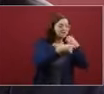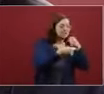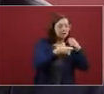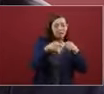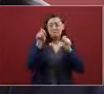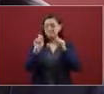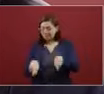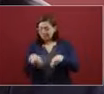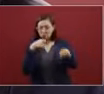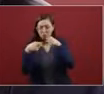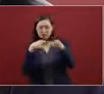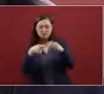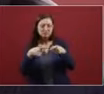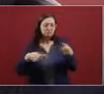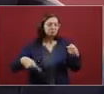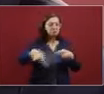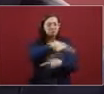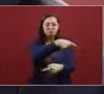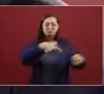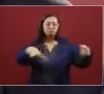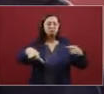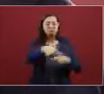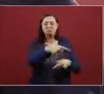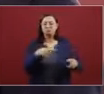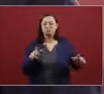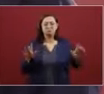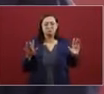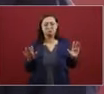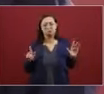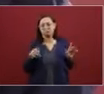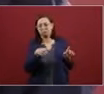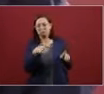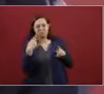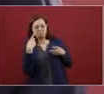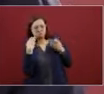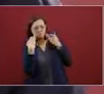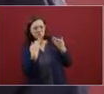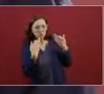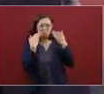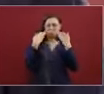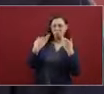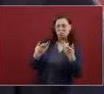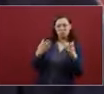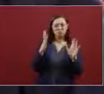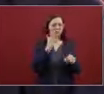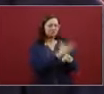Es decir, que no debe de haber censura por parte del gobierno,